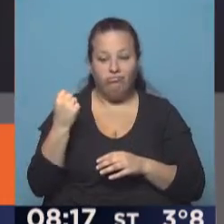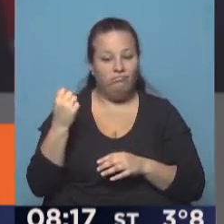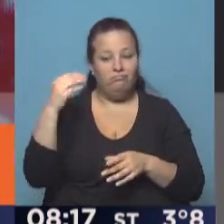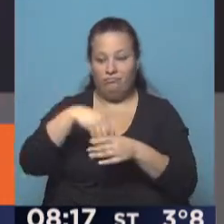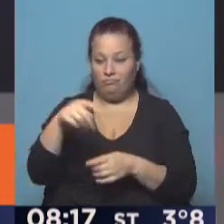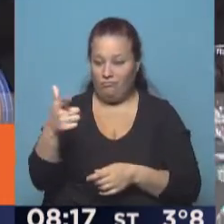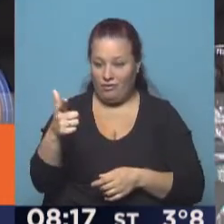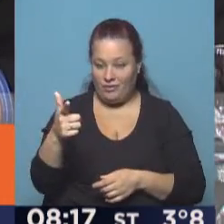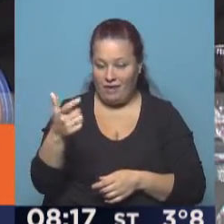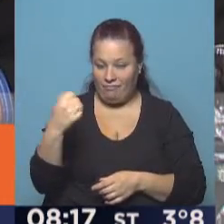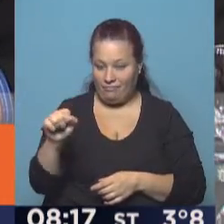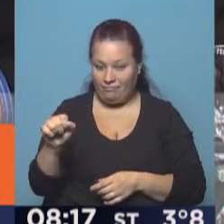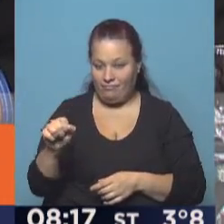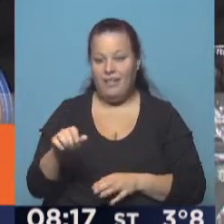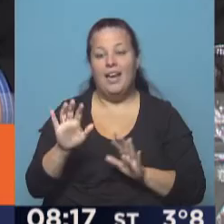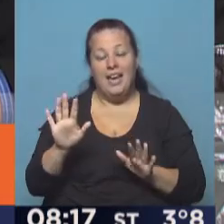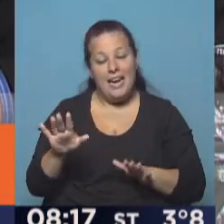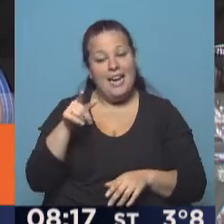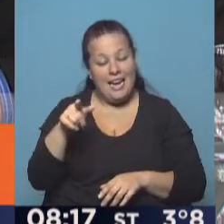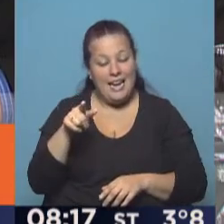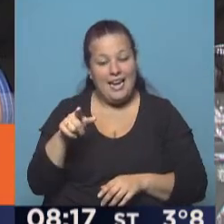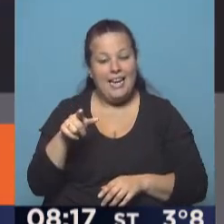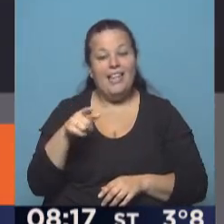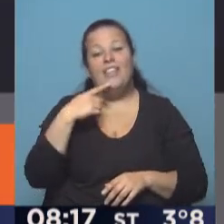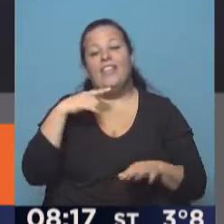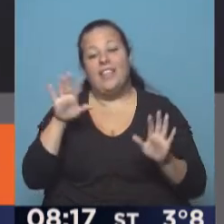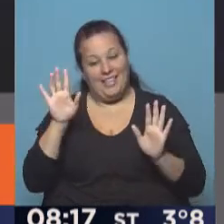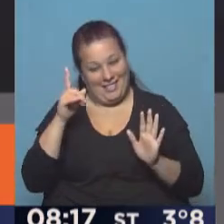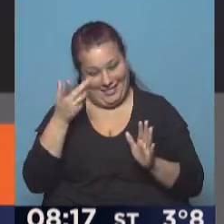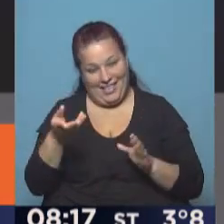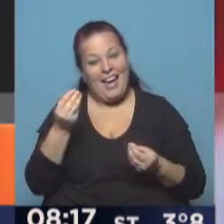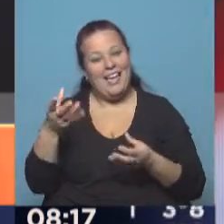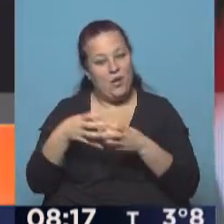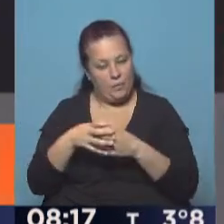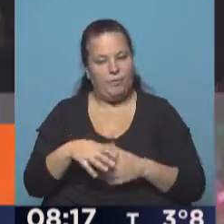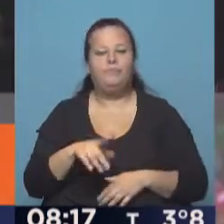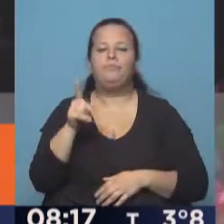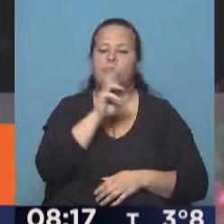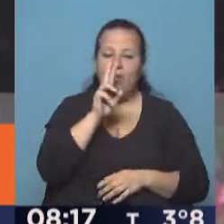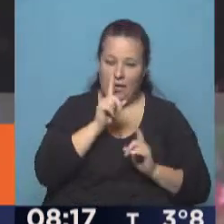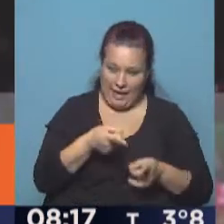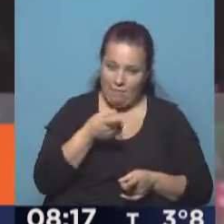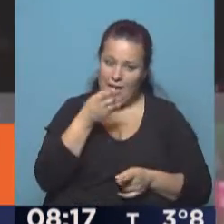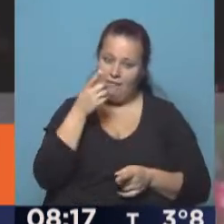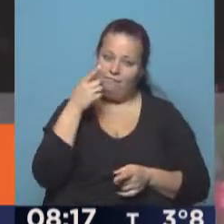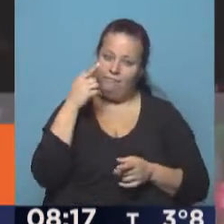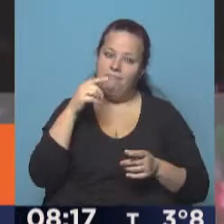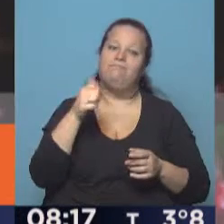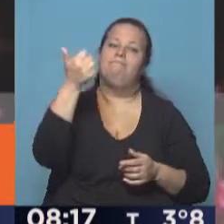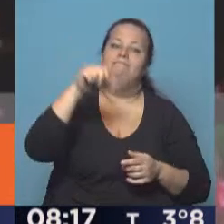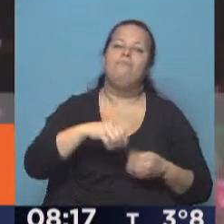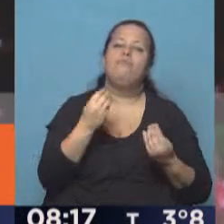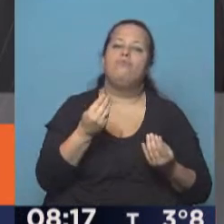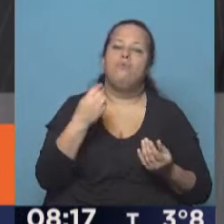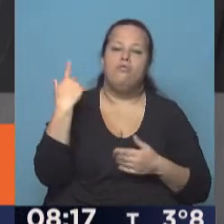no están. Y ese dice algo sobre el partido. ¿El hecho que sea mujer, Hillary Clinton, suma o resta